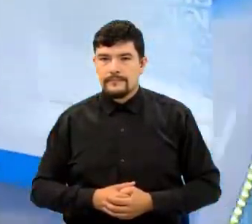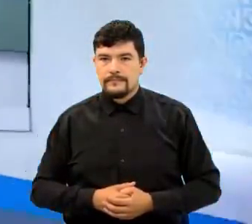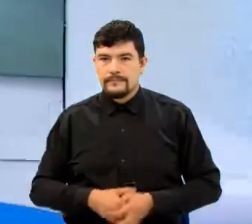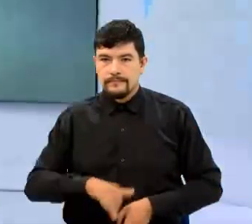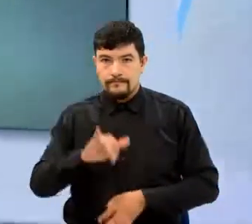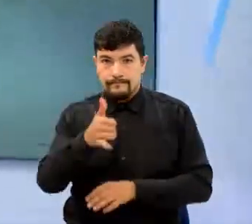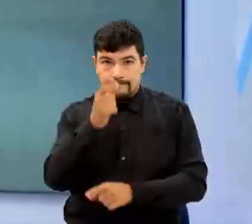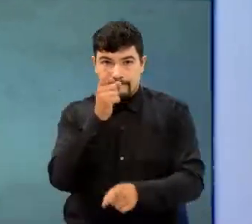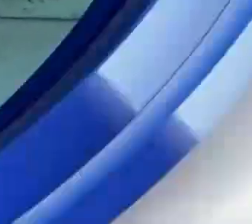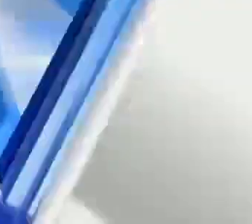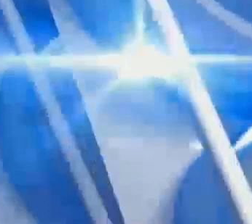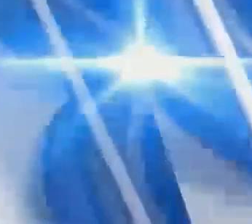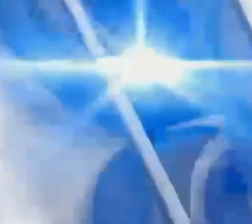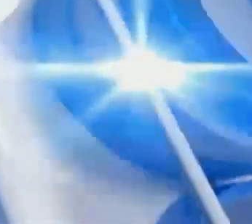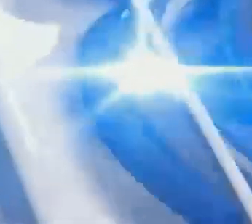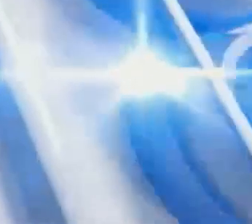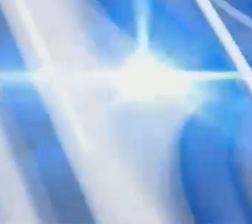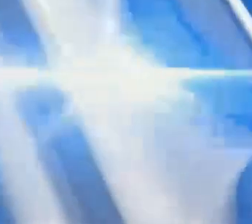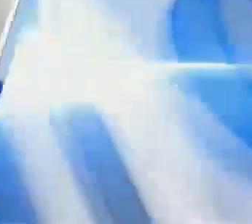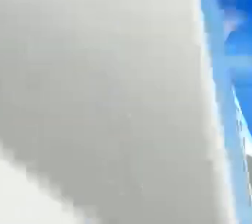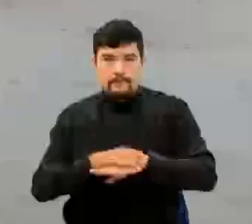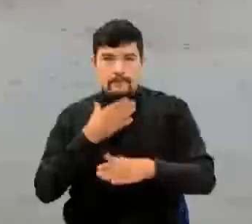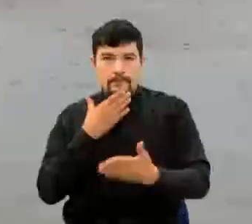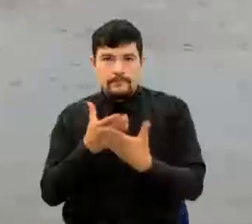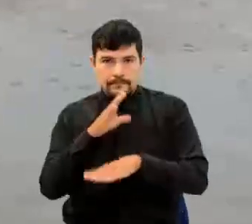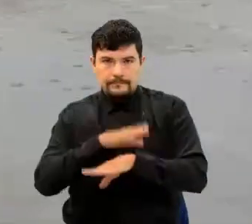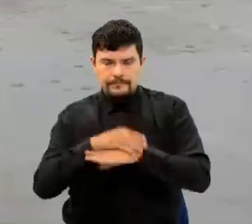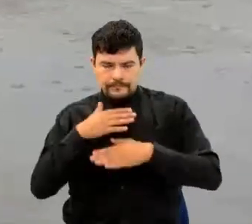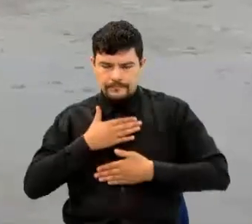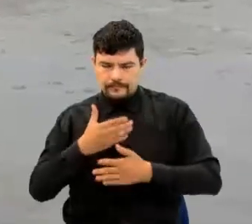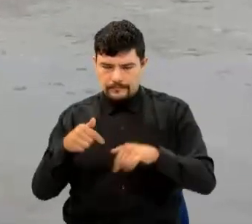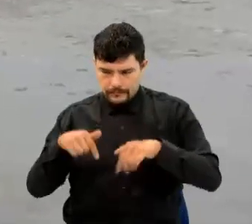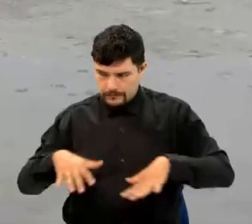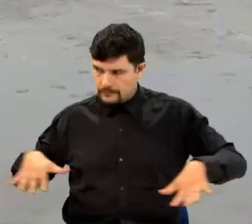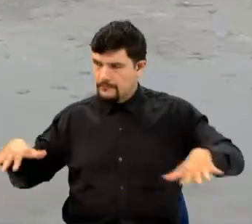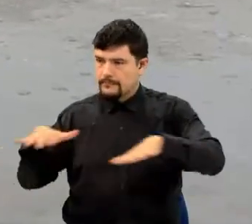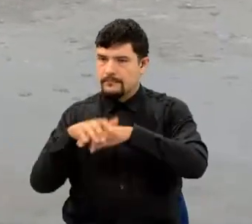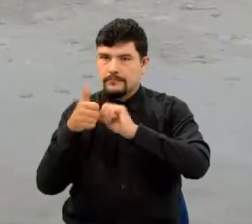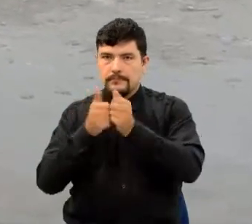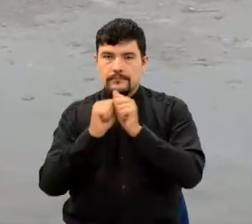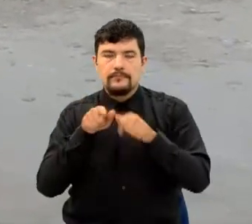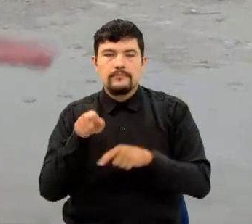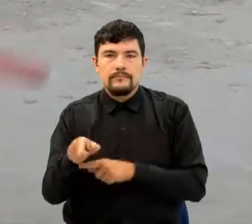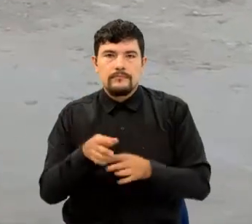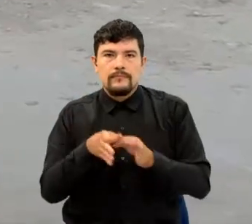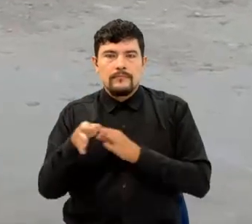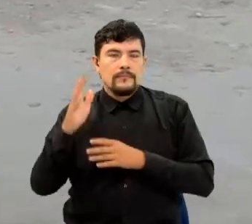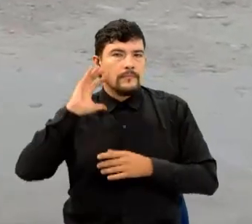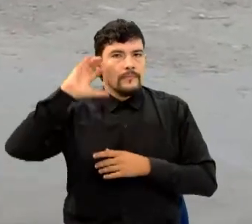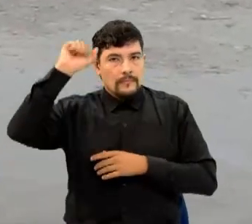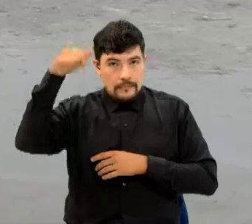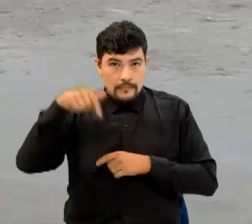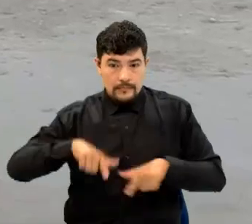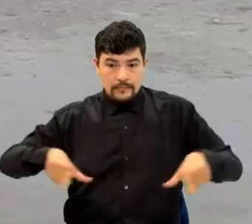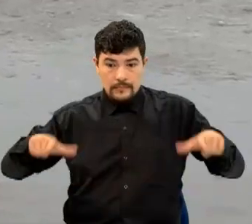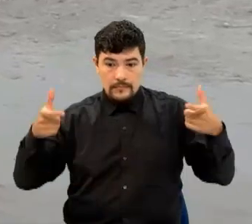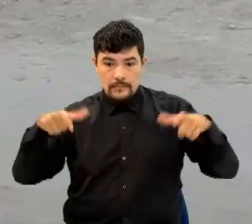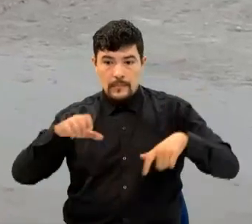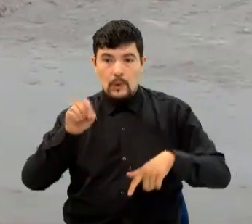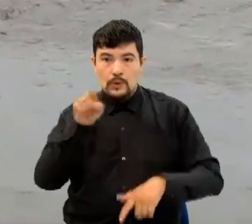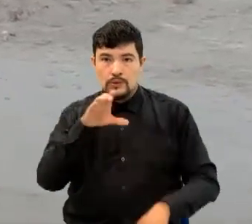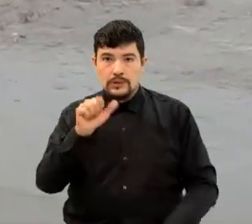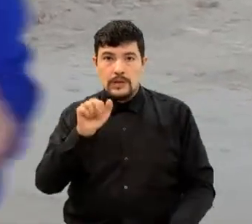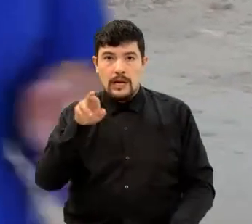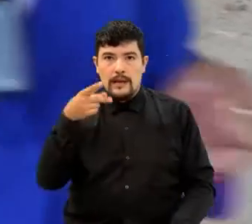Así es, muy buenas tardes. Pues mire, justamente a esta hora los saludo desde este escenario deportivo en el municipio de Ocaña, la cancha Óscar de León. Y es que